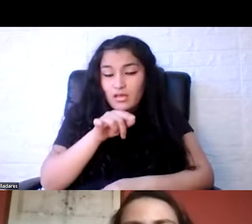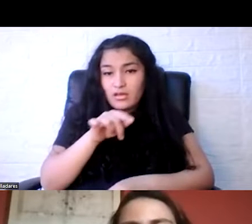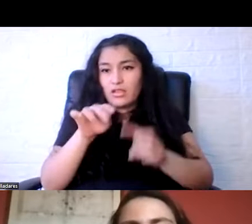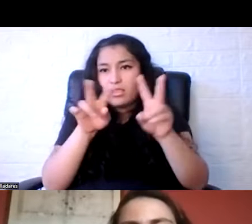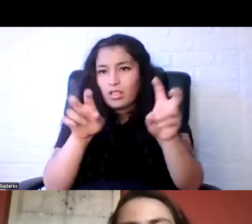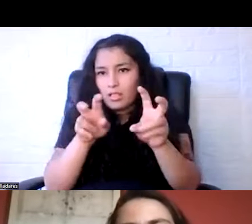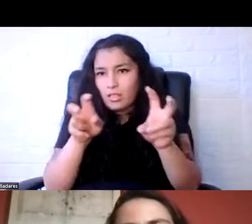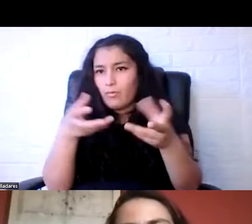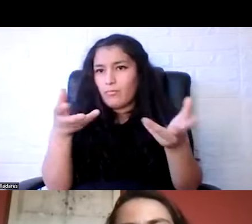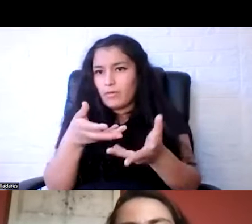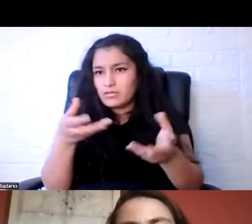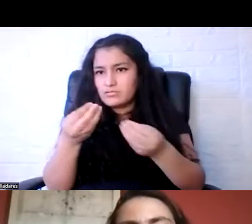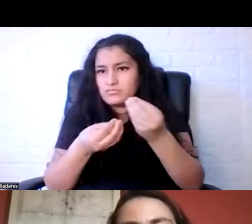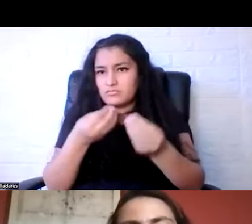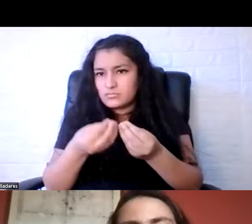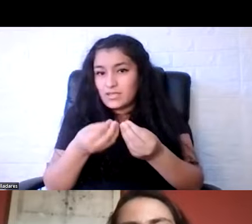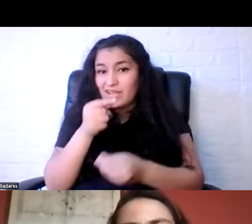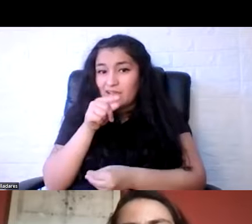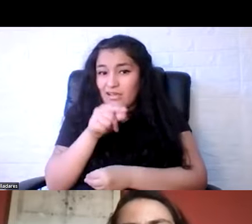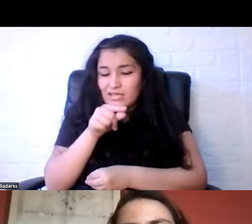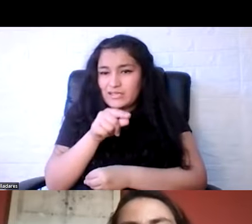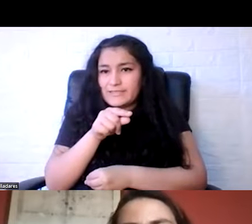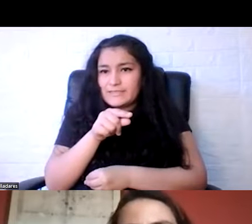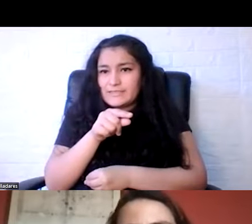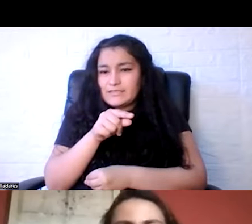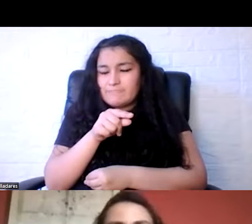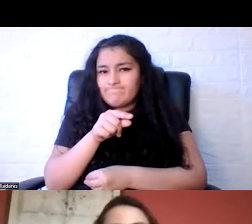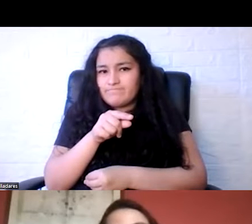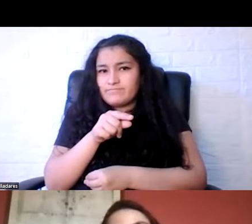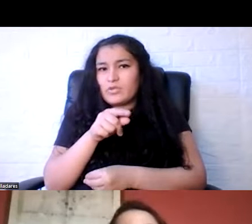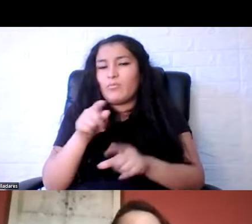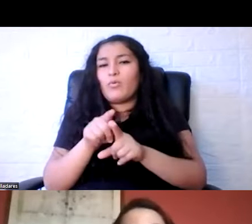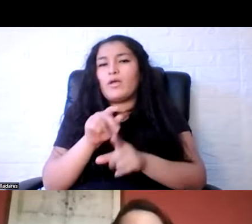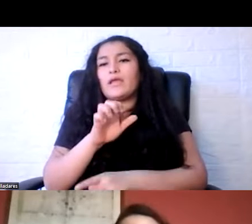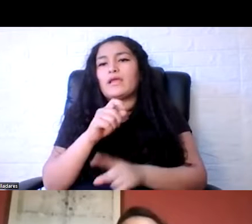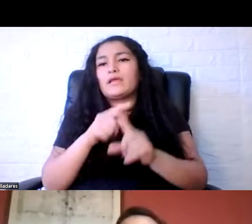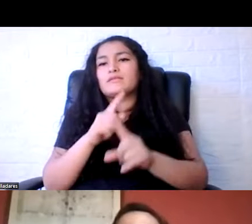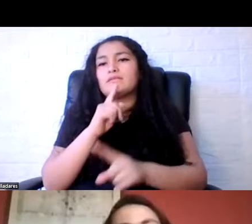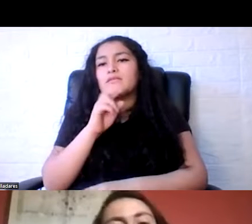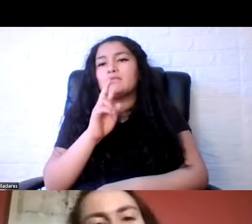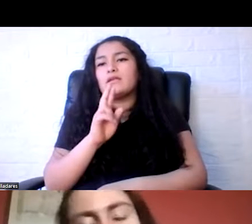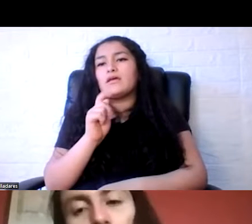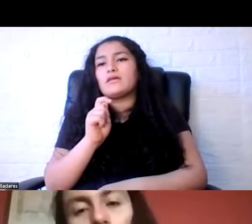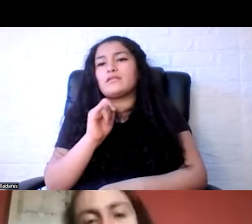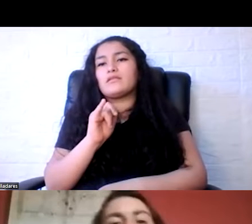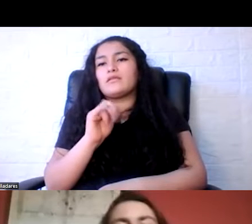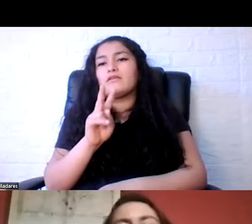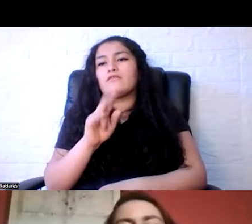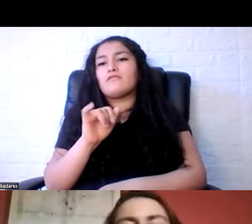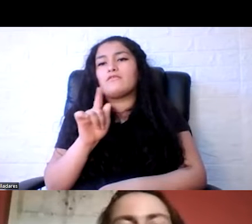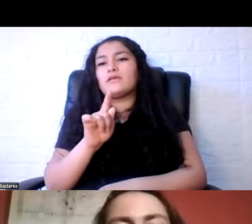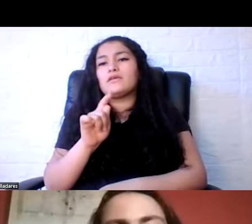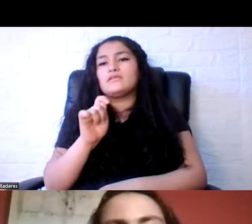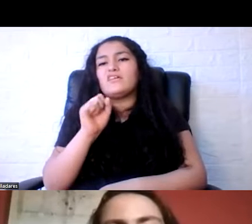trata de una perspectiva extractivista o de un extractivismo que ha sido llevado por el hombre, ¿no es cierto? Por el hombre